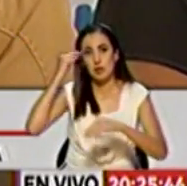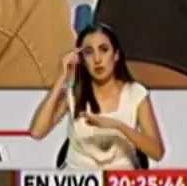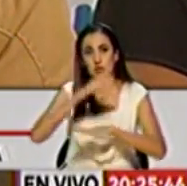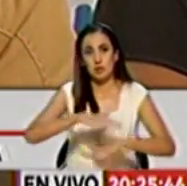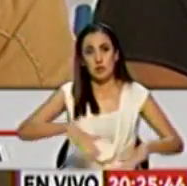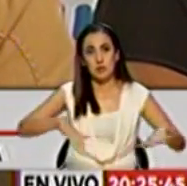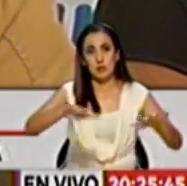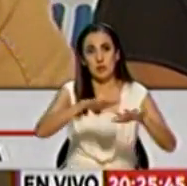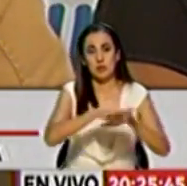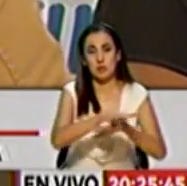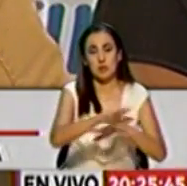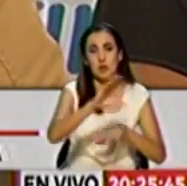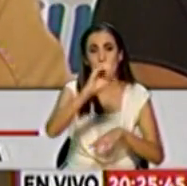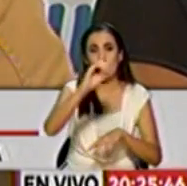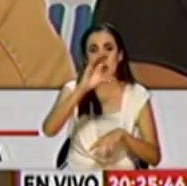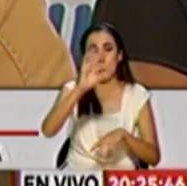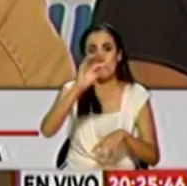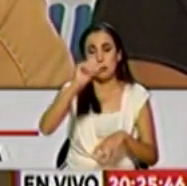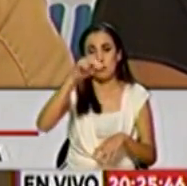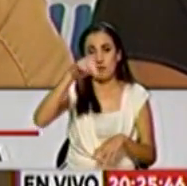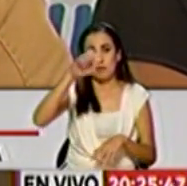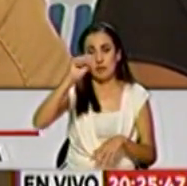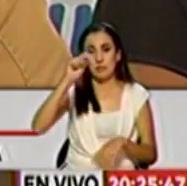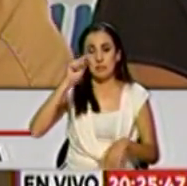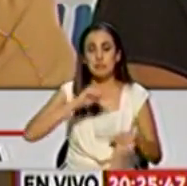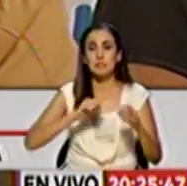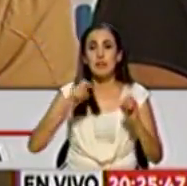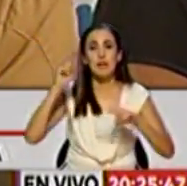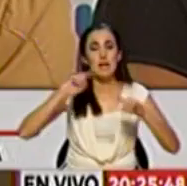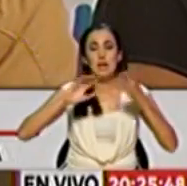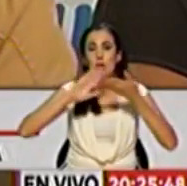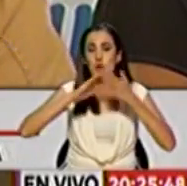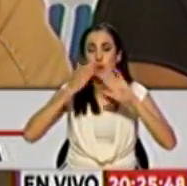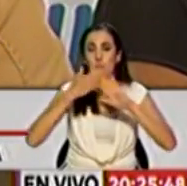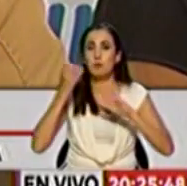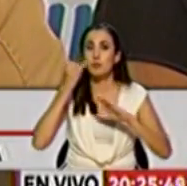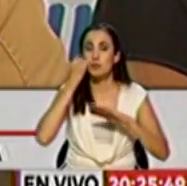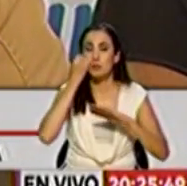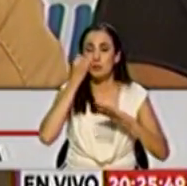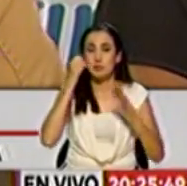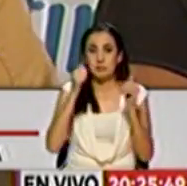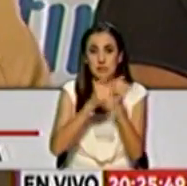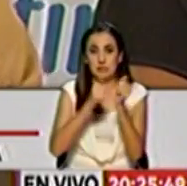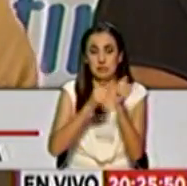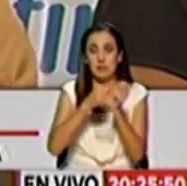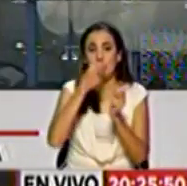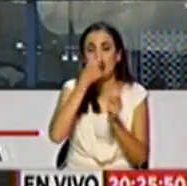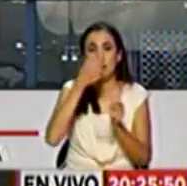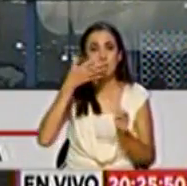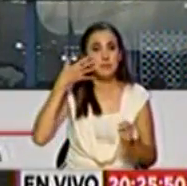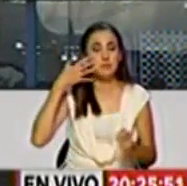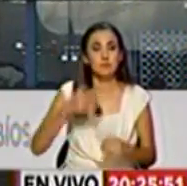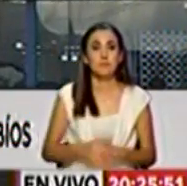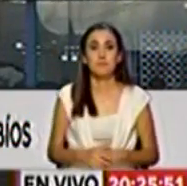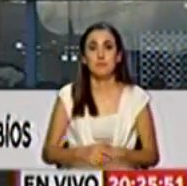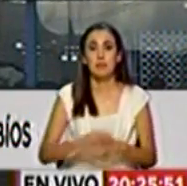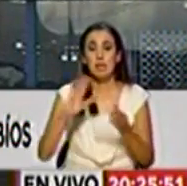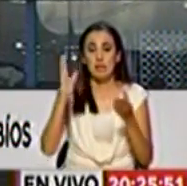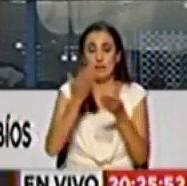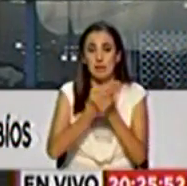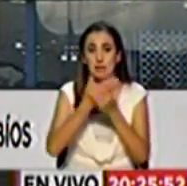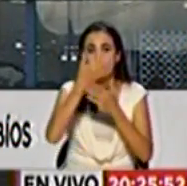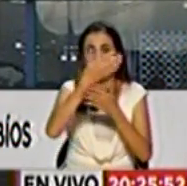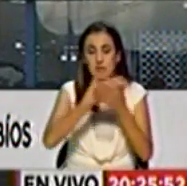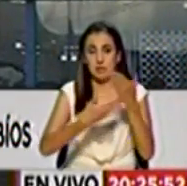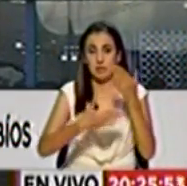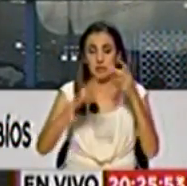ríos Cofanes, Chingual y Aguarico Alto, en la cercanía de la comunidad Cofán de Sinangüe. Los expedientes del caso deberán